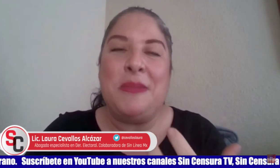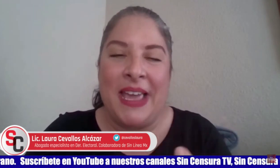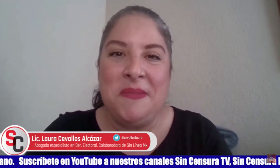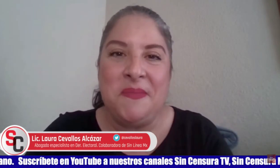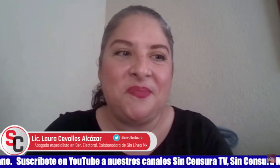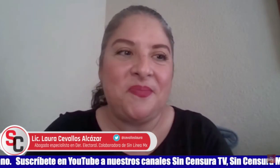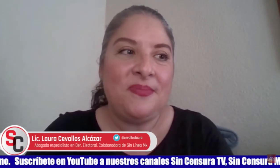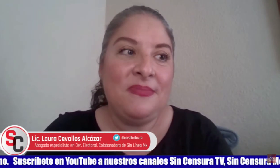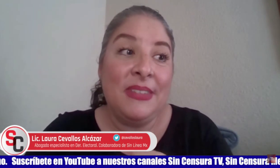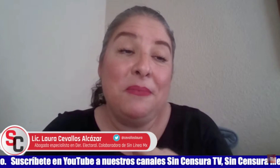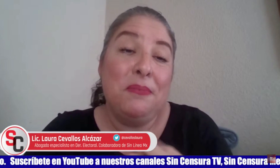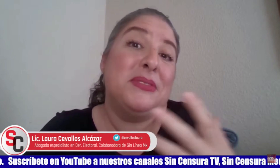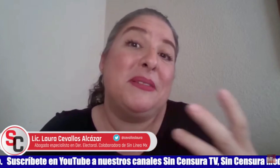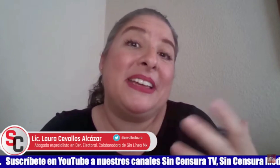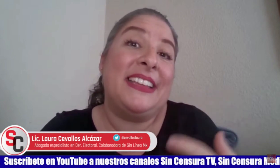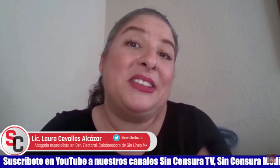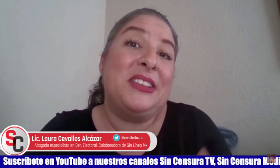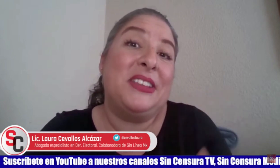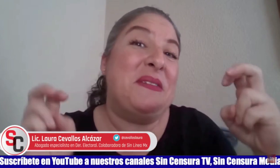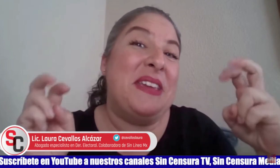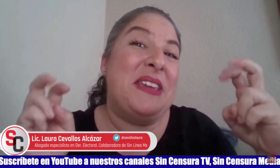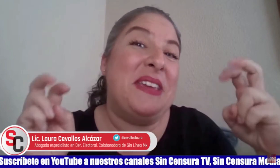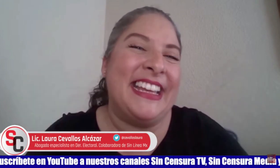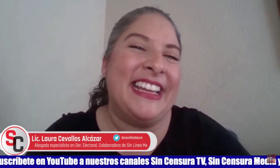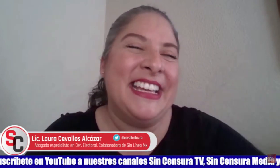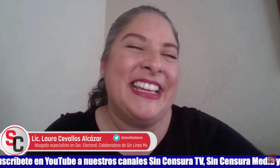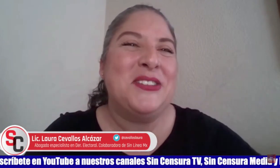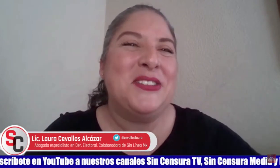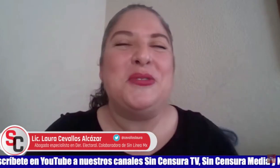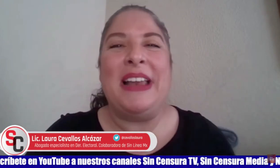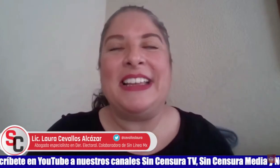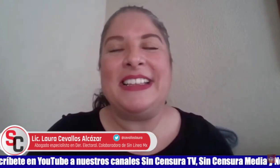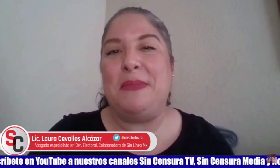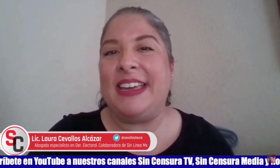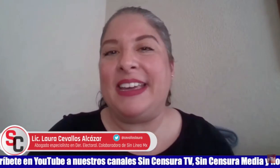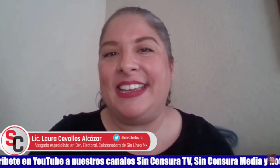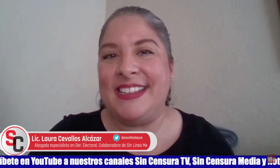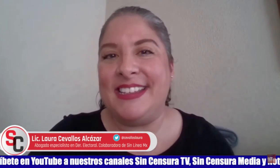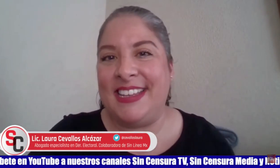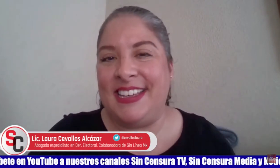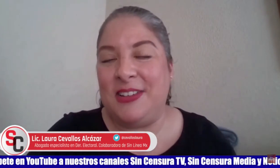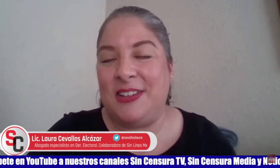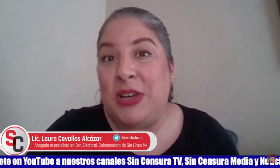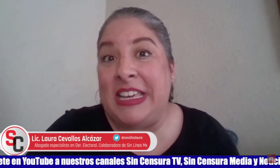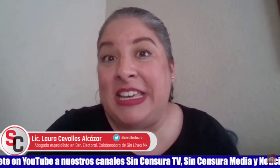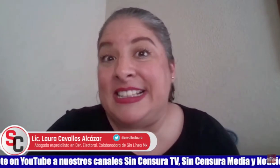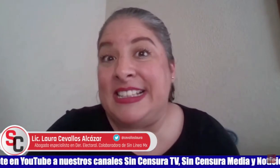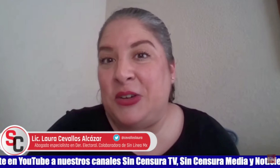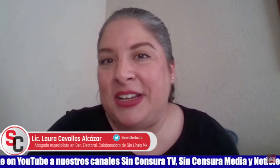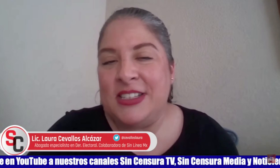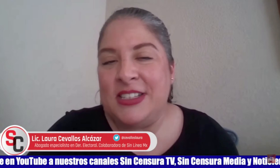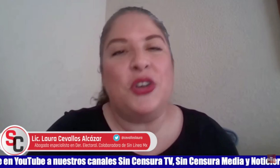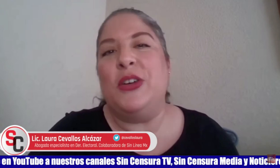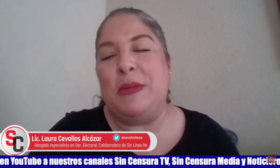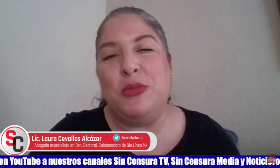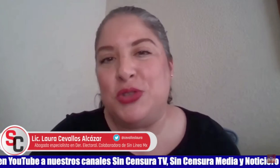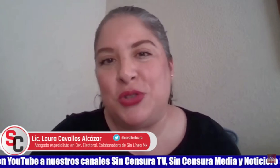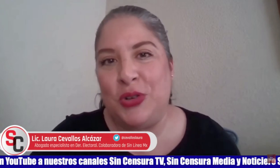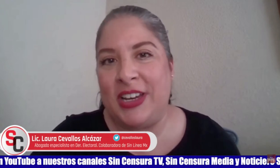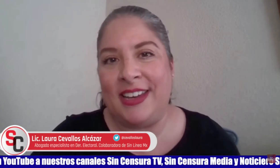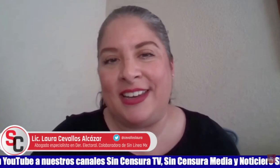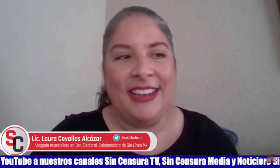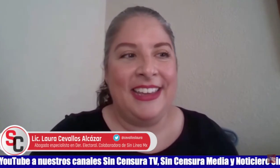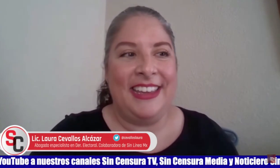quedar bien. Vamos a ver qué tanto revierten sus malas imágenes como legisladoras. No creo que